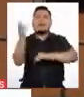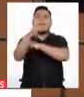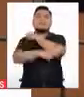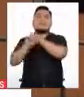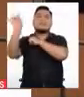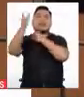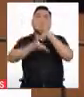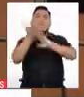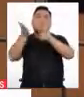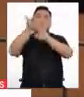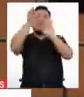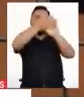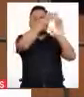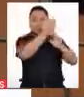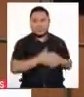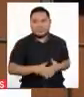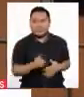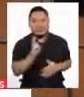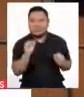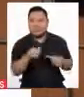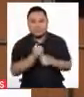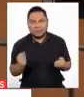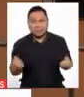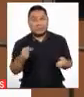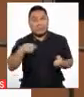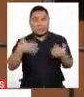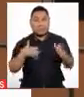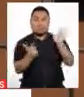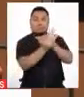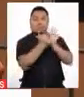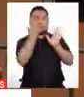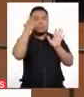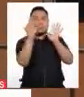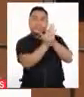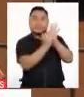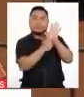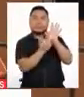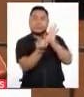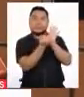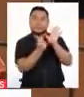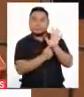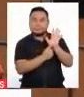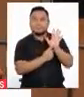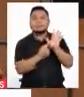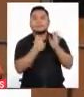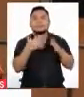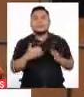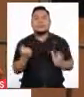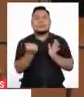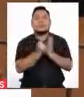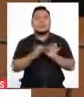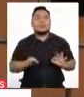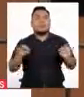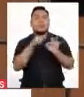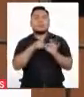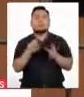cuatro días hemos aprobado y publicado un decreto legislativo donde como sustento y fundamento